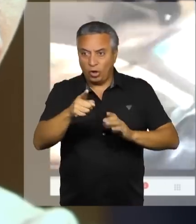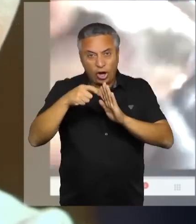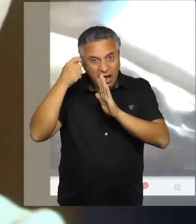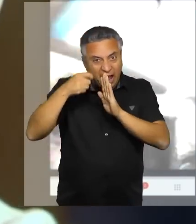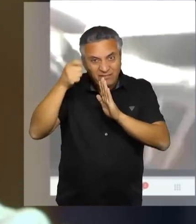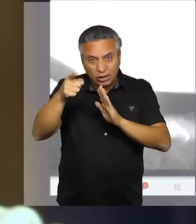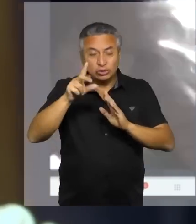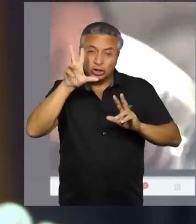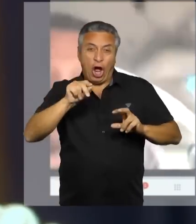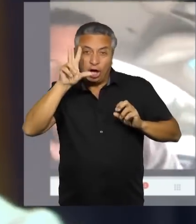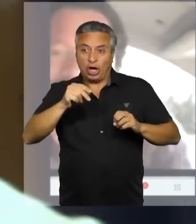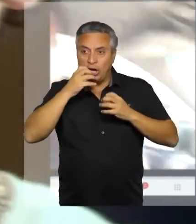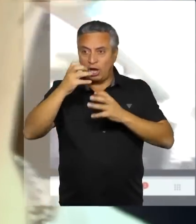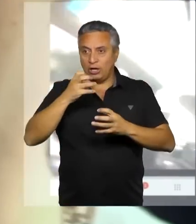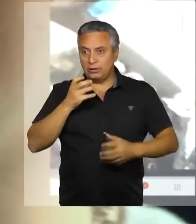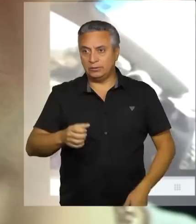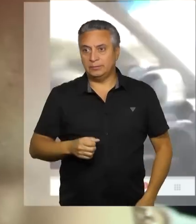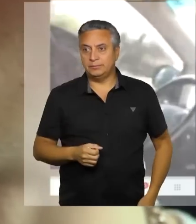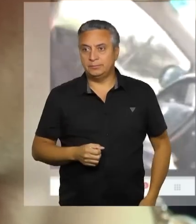¡No!